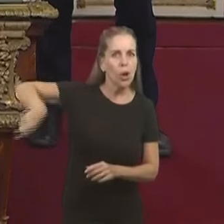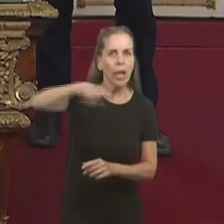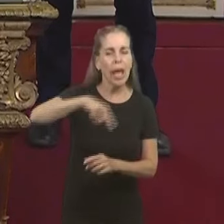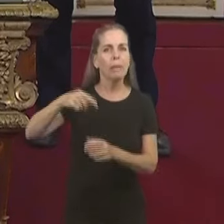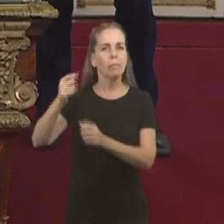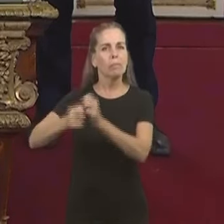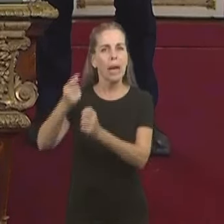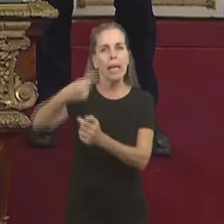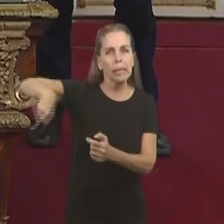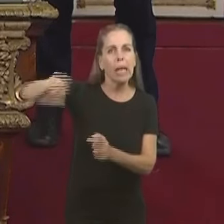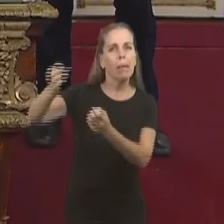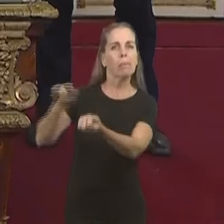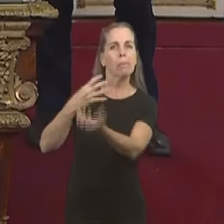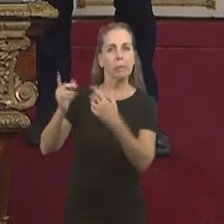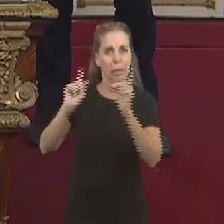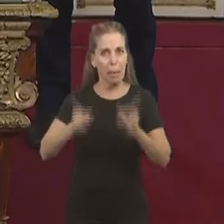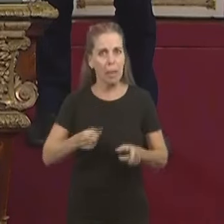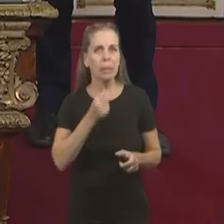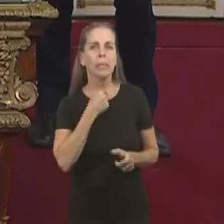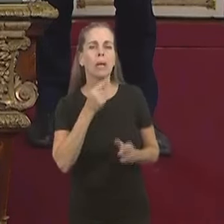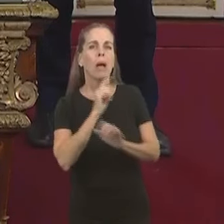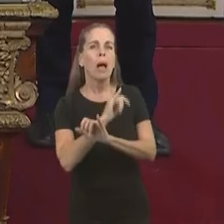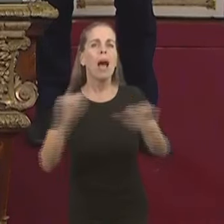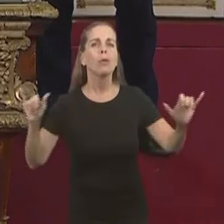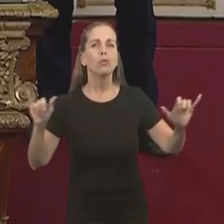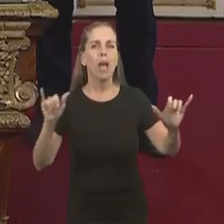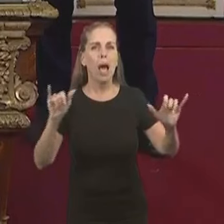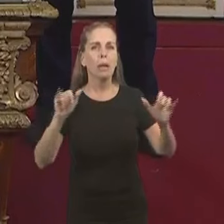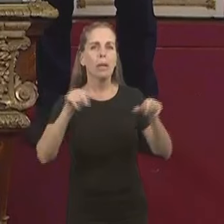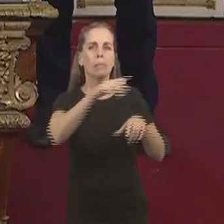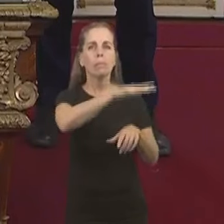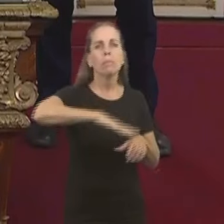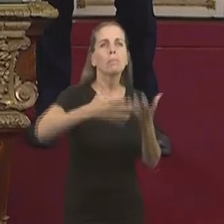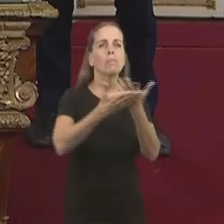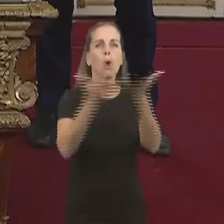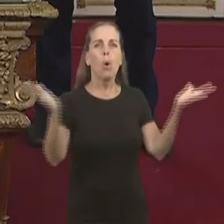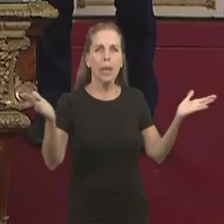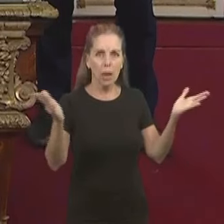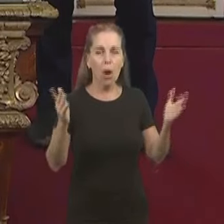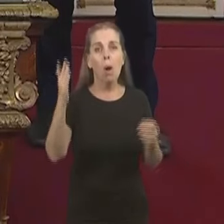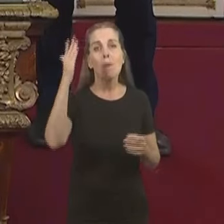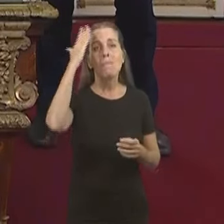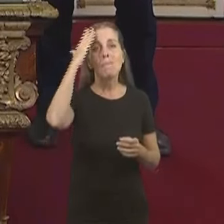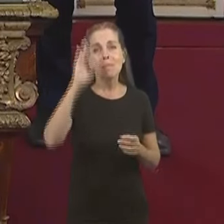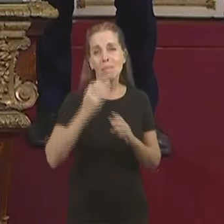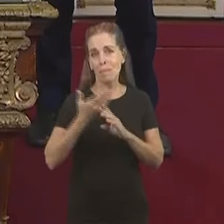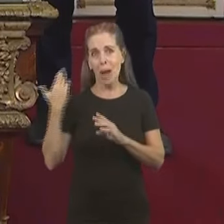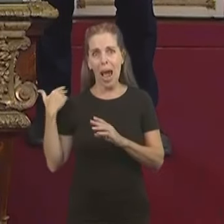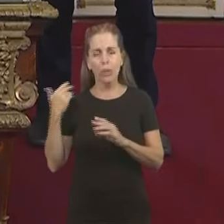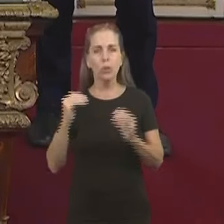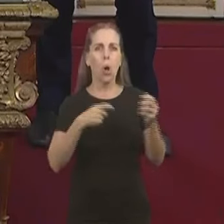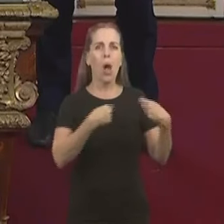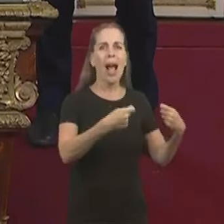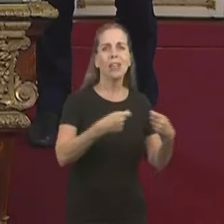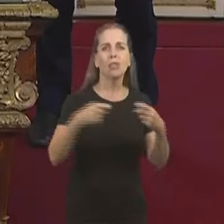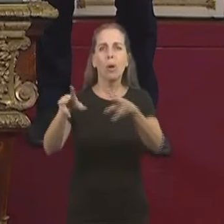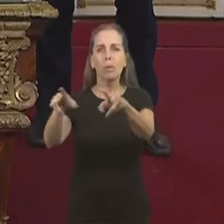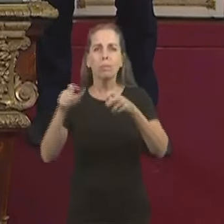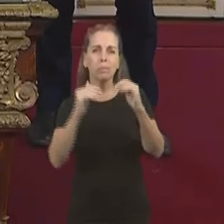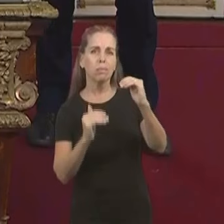argentino quiero anunciar que el sector público nacional registró durante el mes de marzo un superav financiero de más